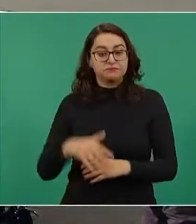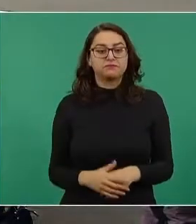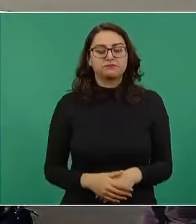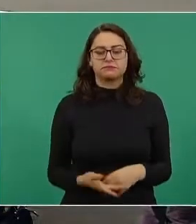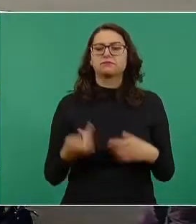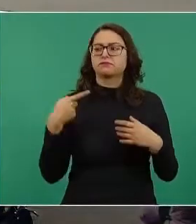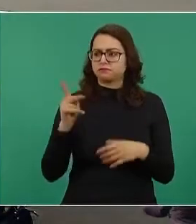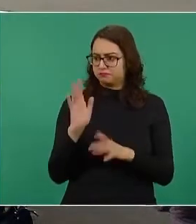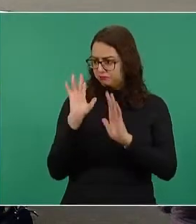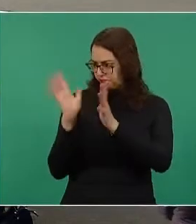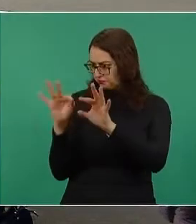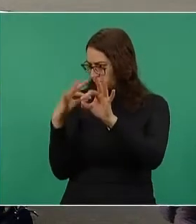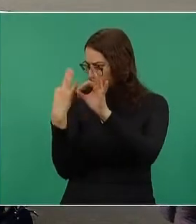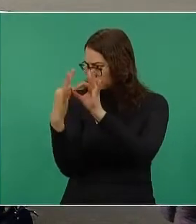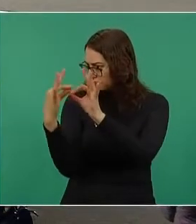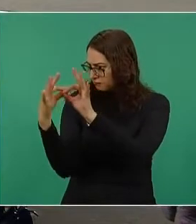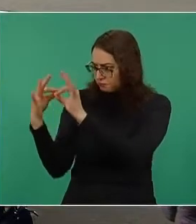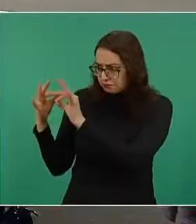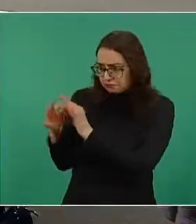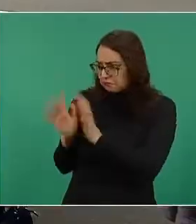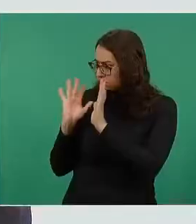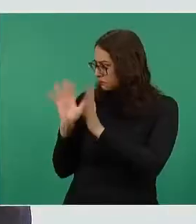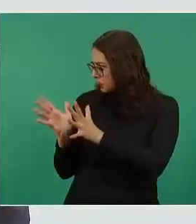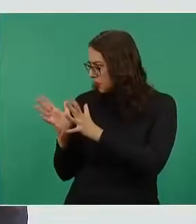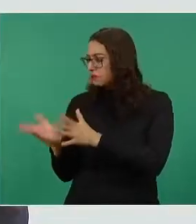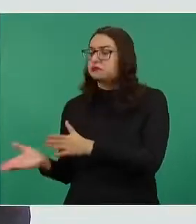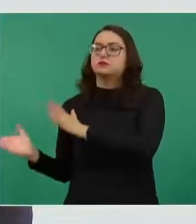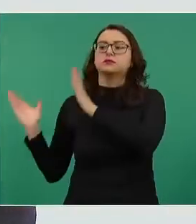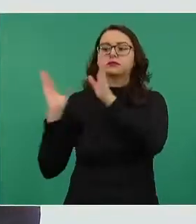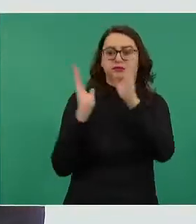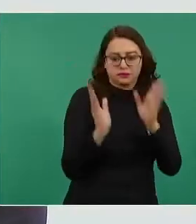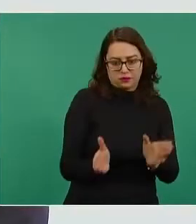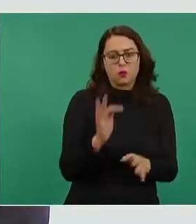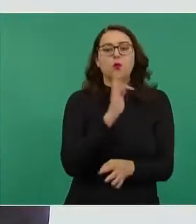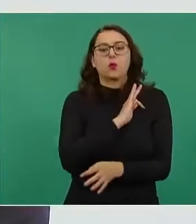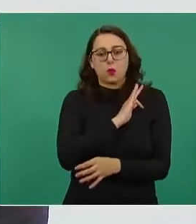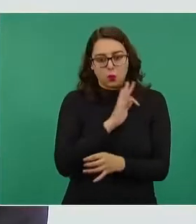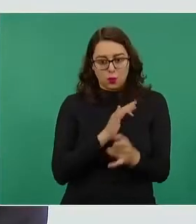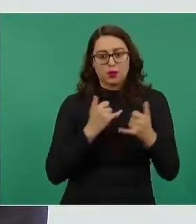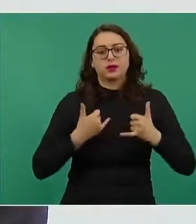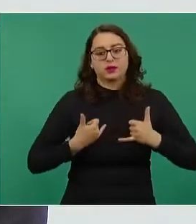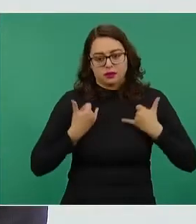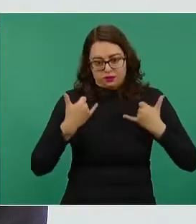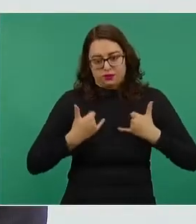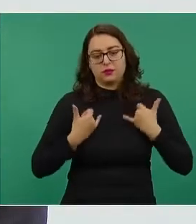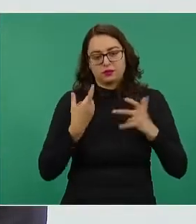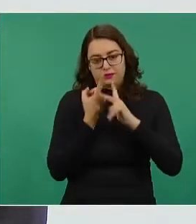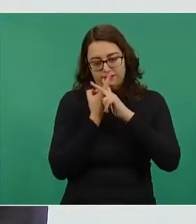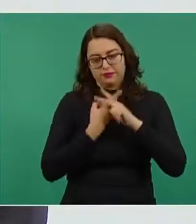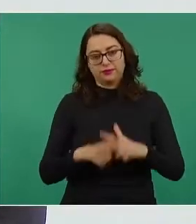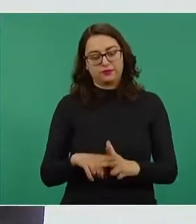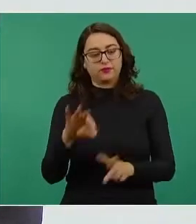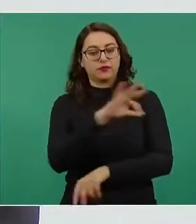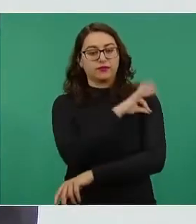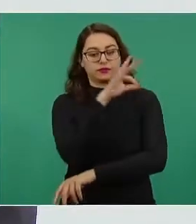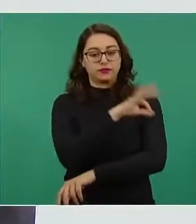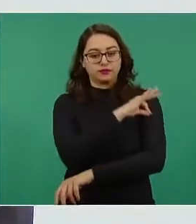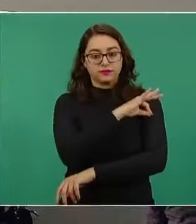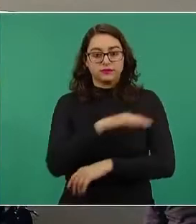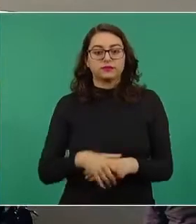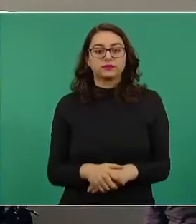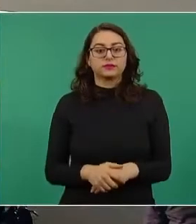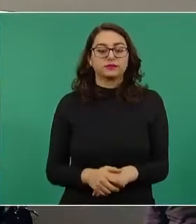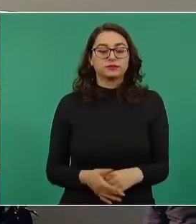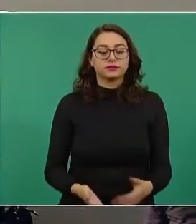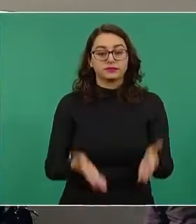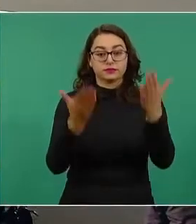vamos incorporando, cuando se entrecruzan los riesgos, a las personas que tengan esta magnitud de riesgo. La